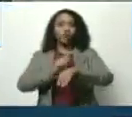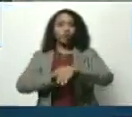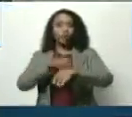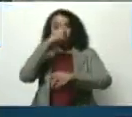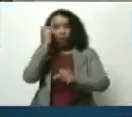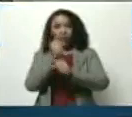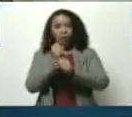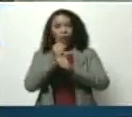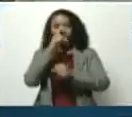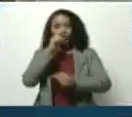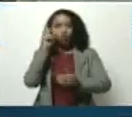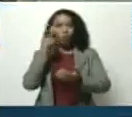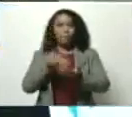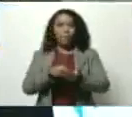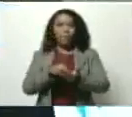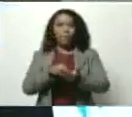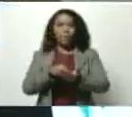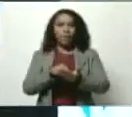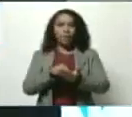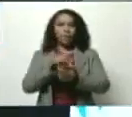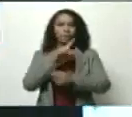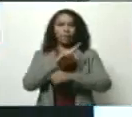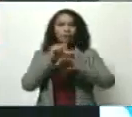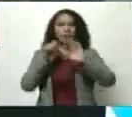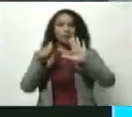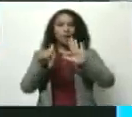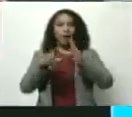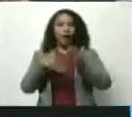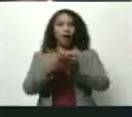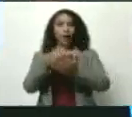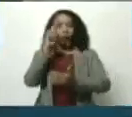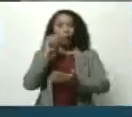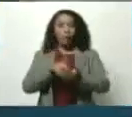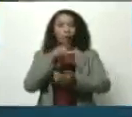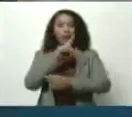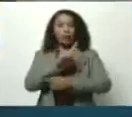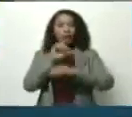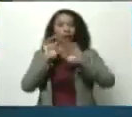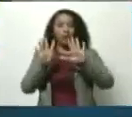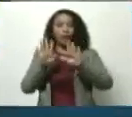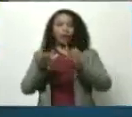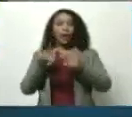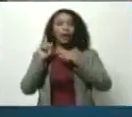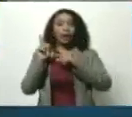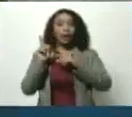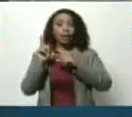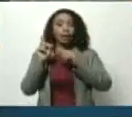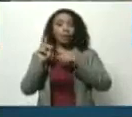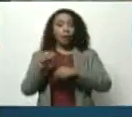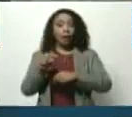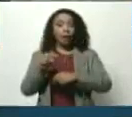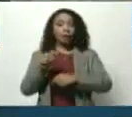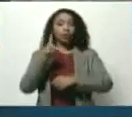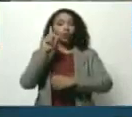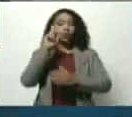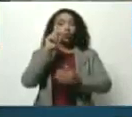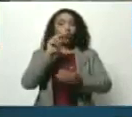desde el año 2016 hasta el 2019 y desde 2019